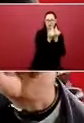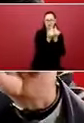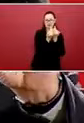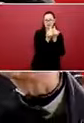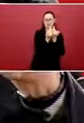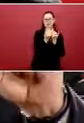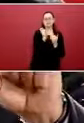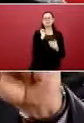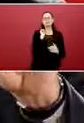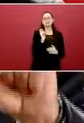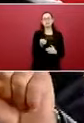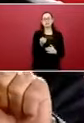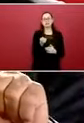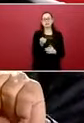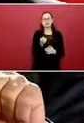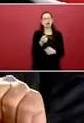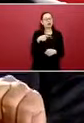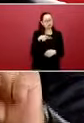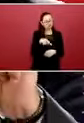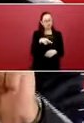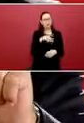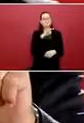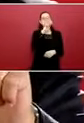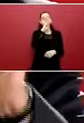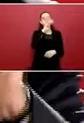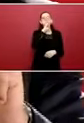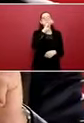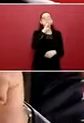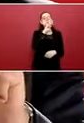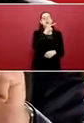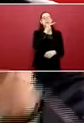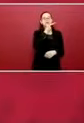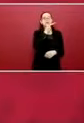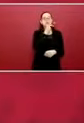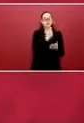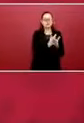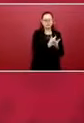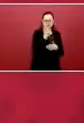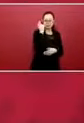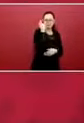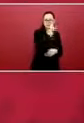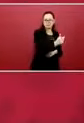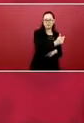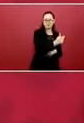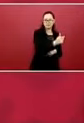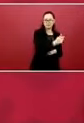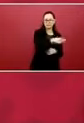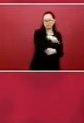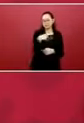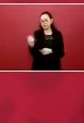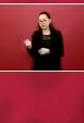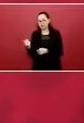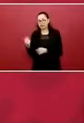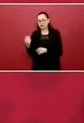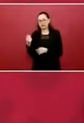entregar el apoyo directo a las madres, a los padres, no a